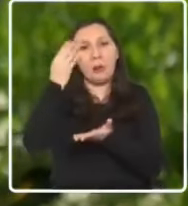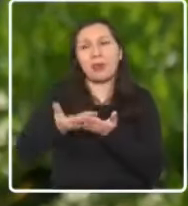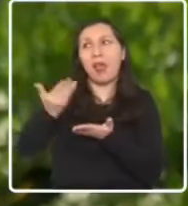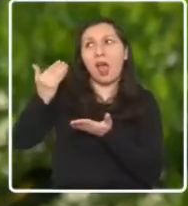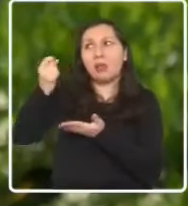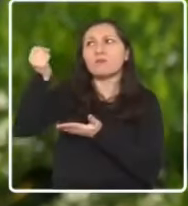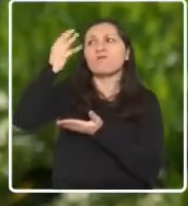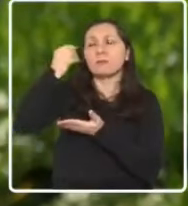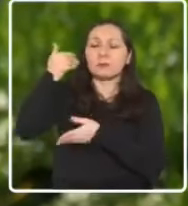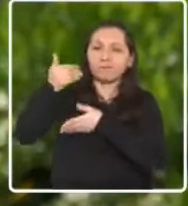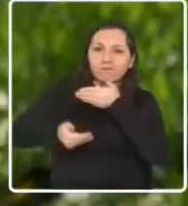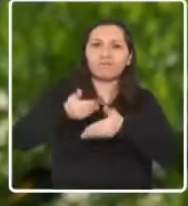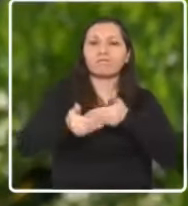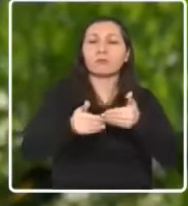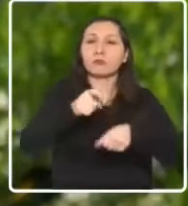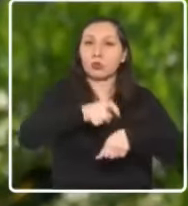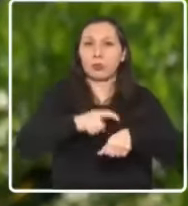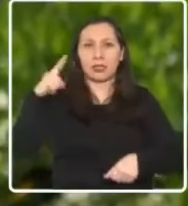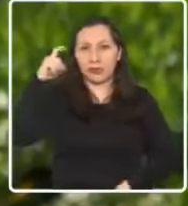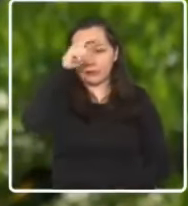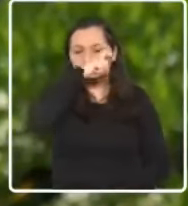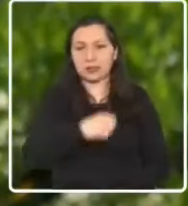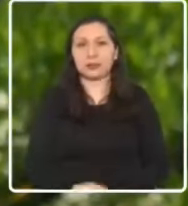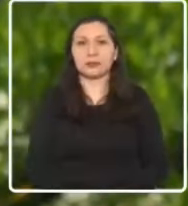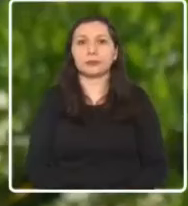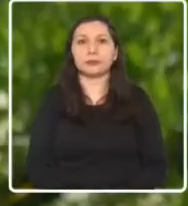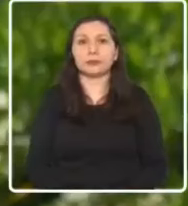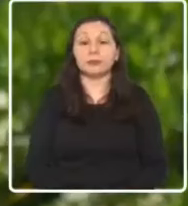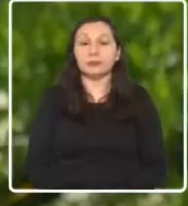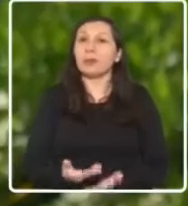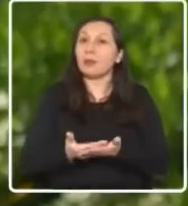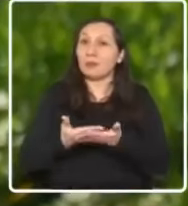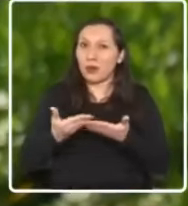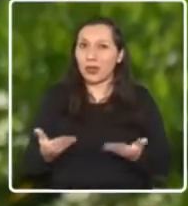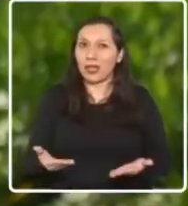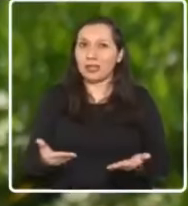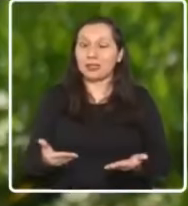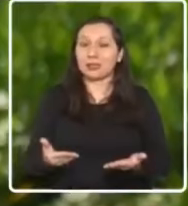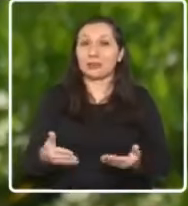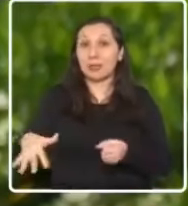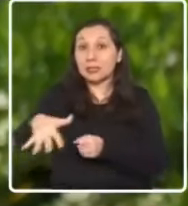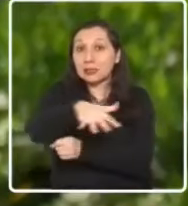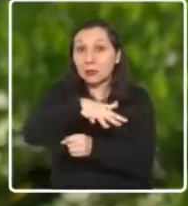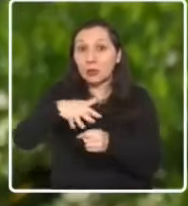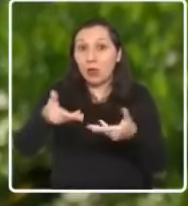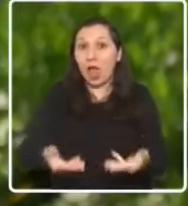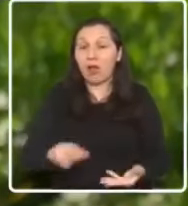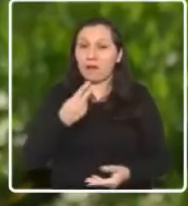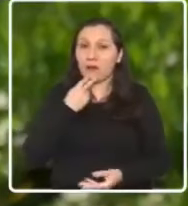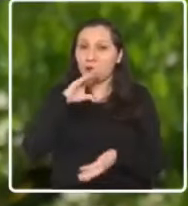ella para poder salir adelante de los momentos difíciles. Por eso, ante el escenario que vivimos como